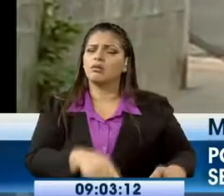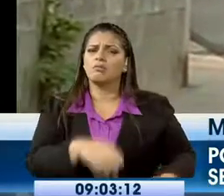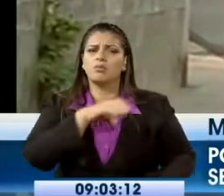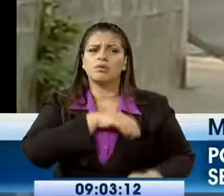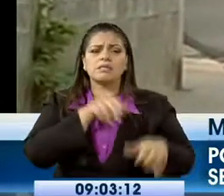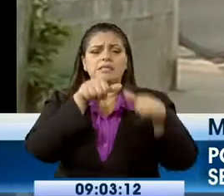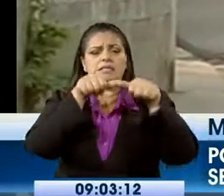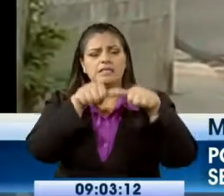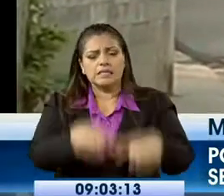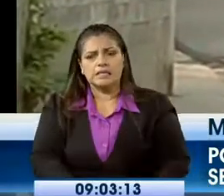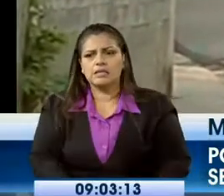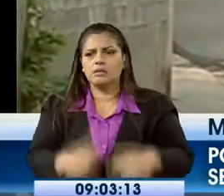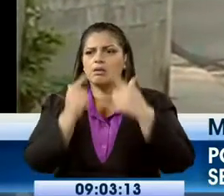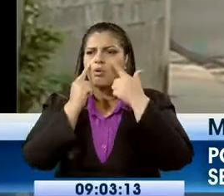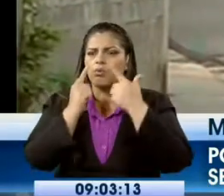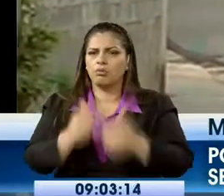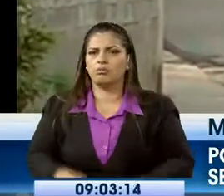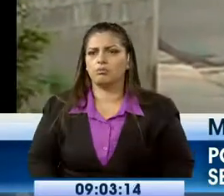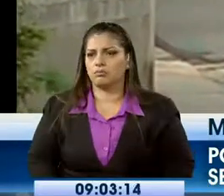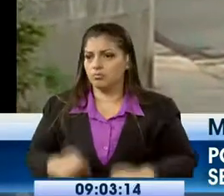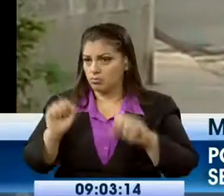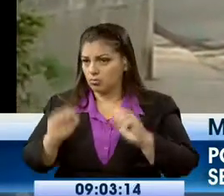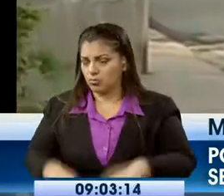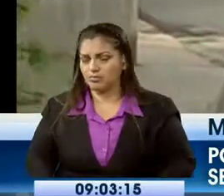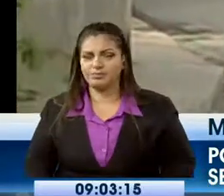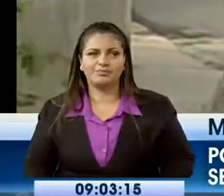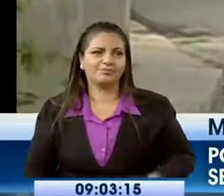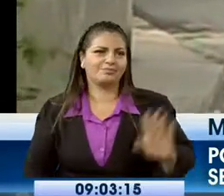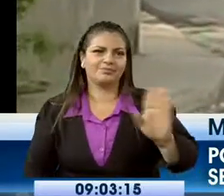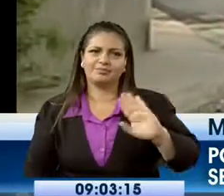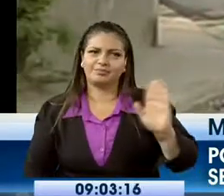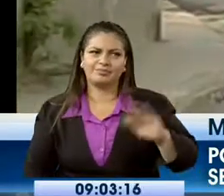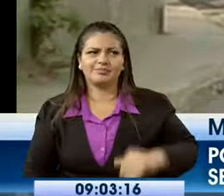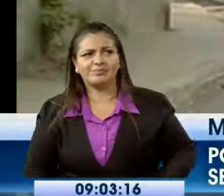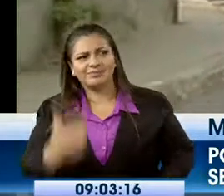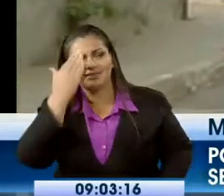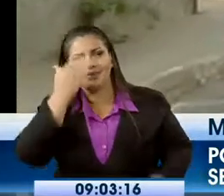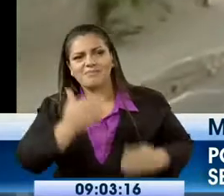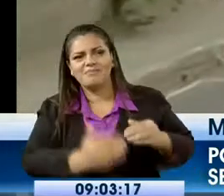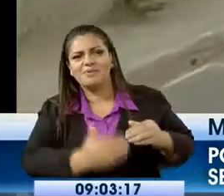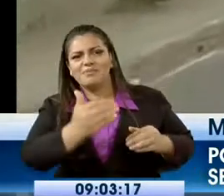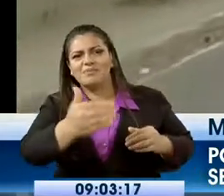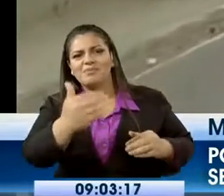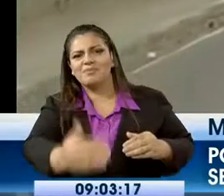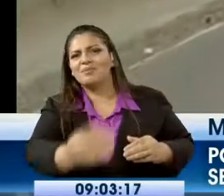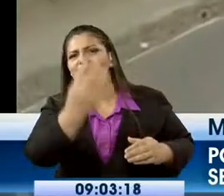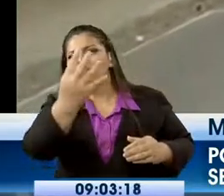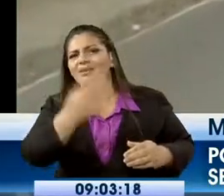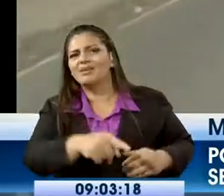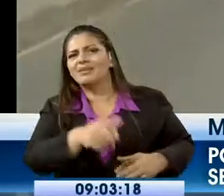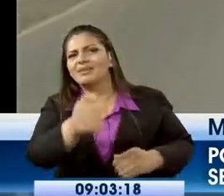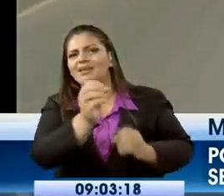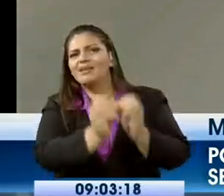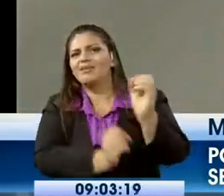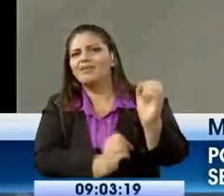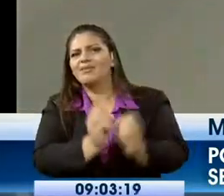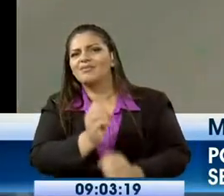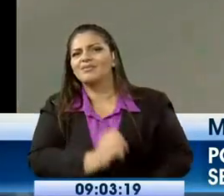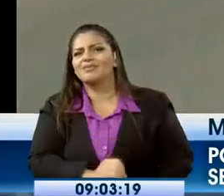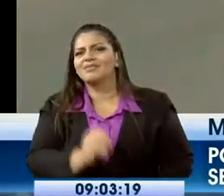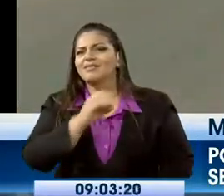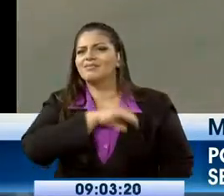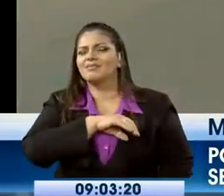a un estudio. Aquí hay un UPC a unas 4 cuadras, pues, y es el UPC el responsable de esta